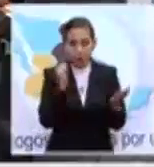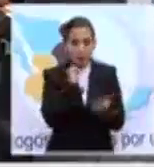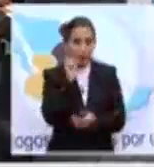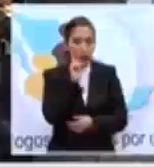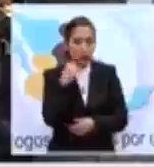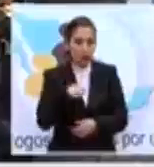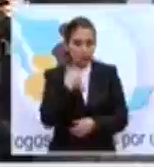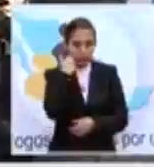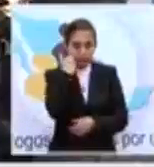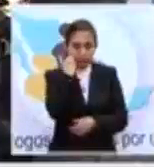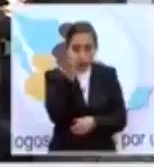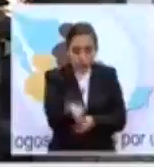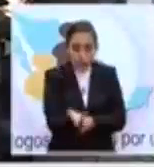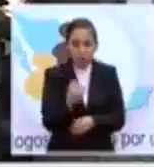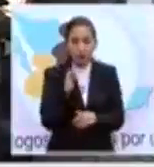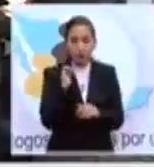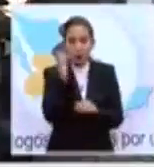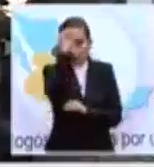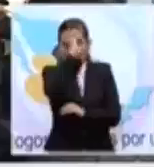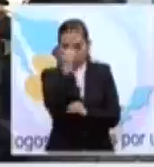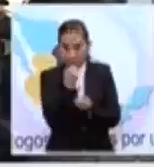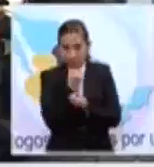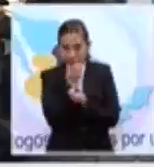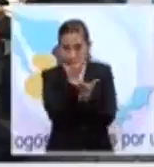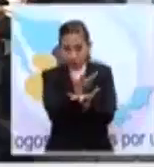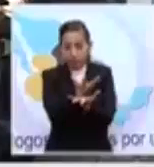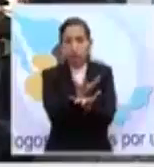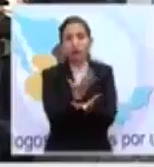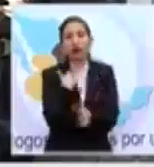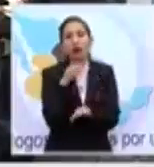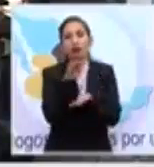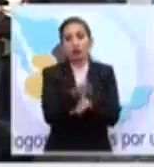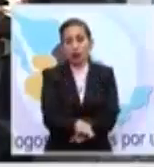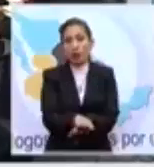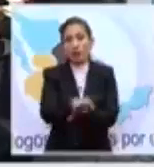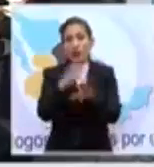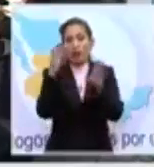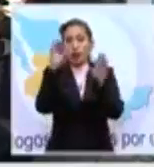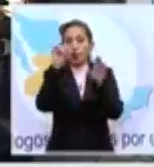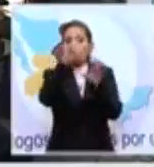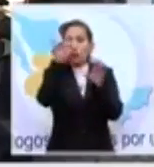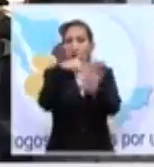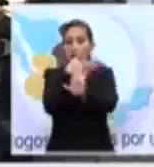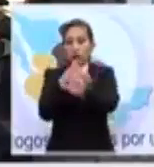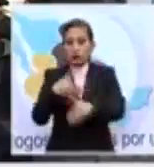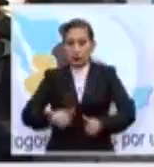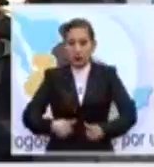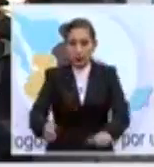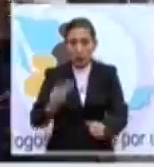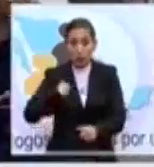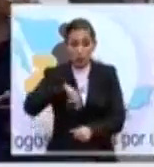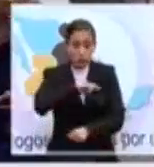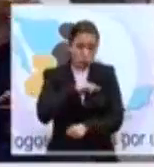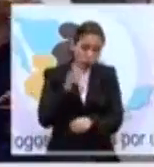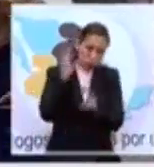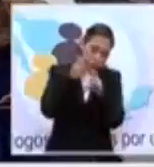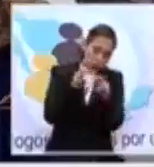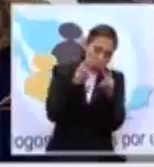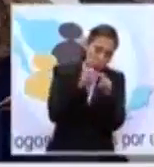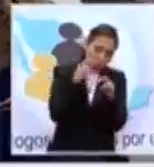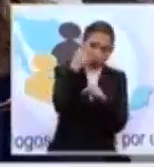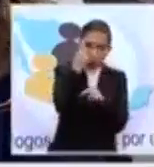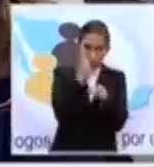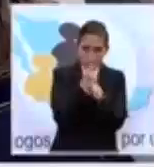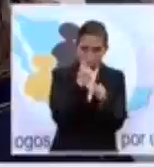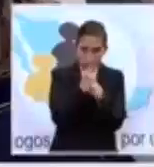bueno, yo quisiera hacer algún comentario. En cuanto a la cruzada contra el hambre, nosotros analizamos en